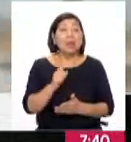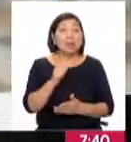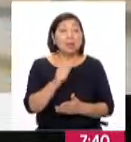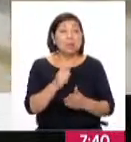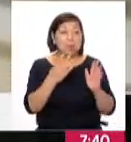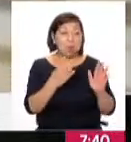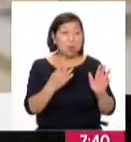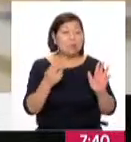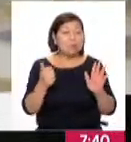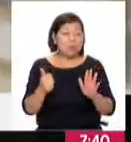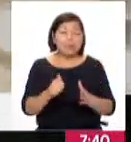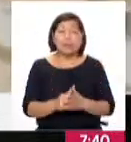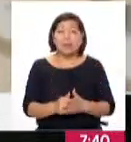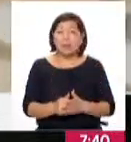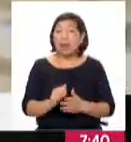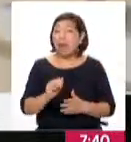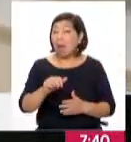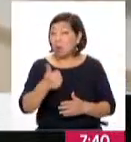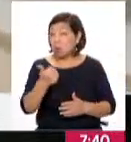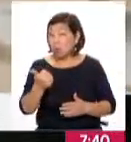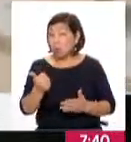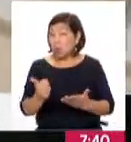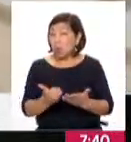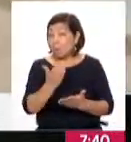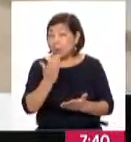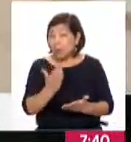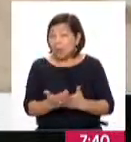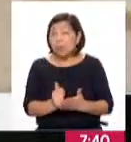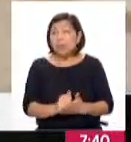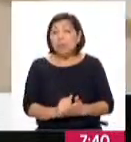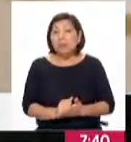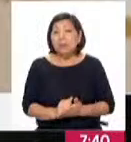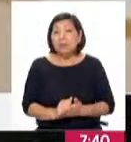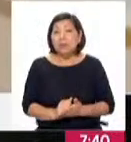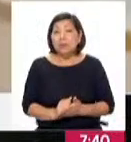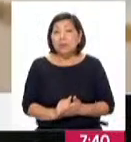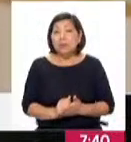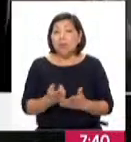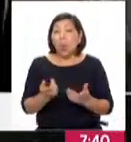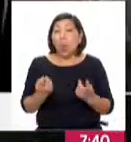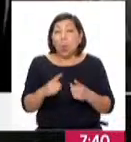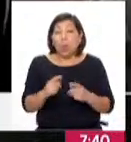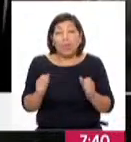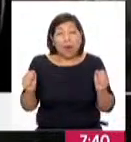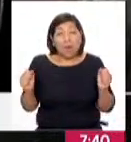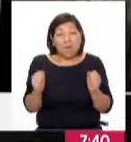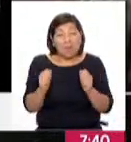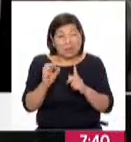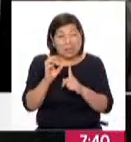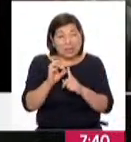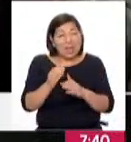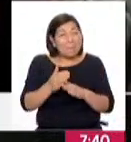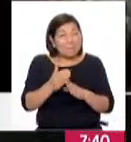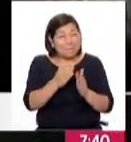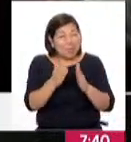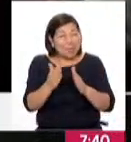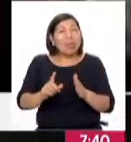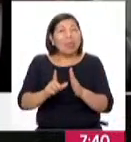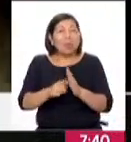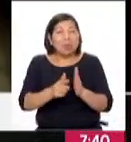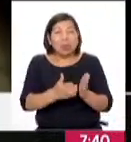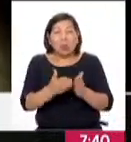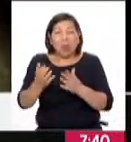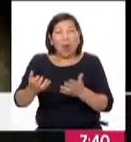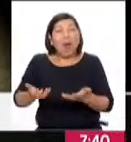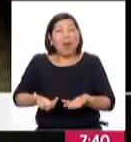1996 ha habido otro en el cual del del enfriamiento del marco en las niñas pasamos al calentamiento con